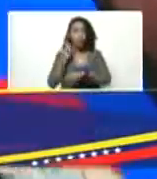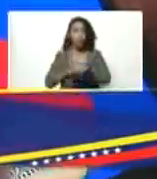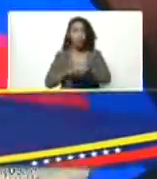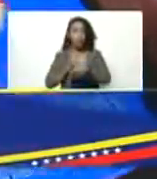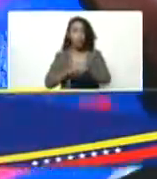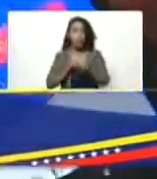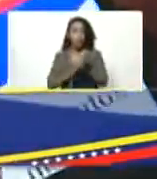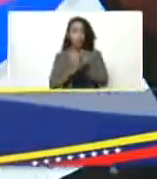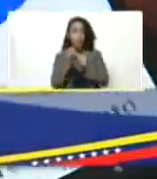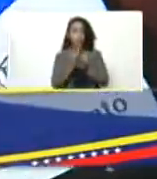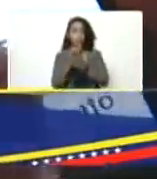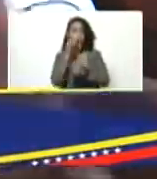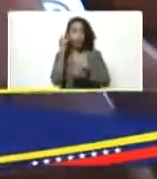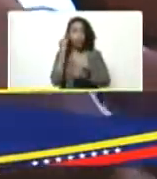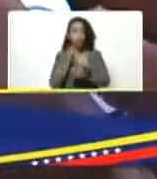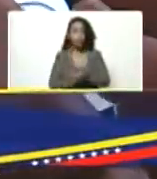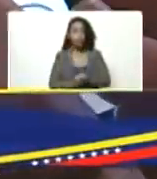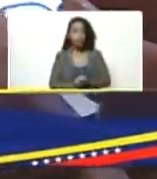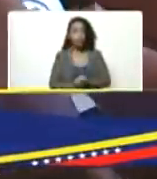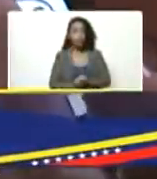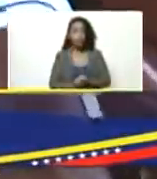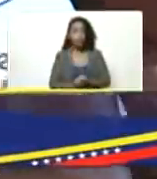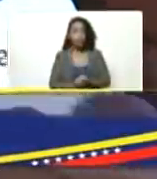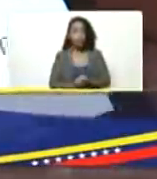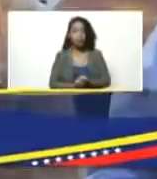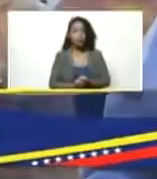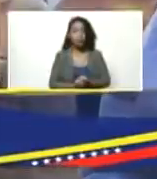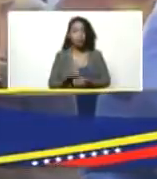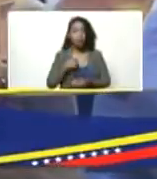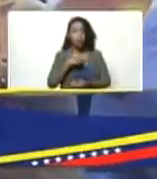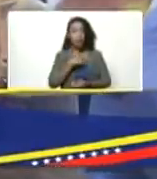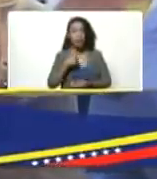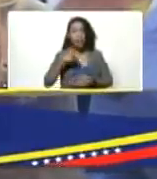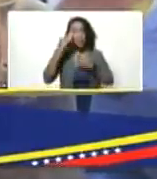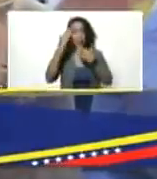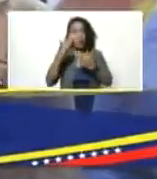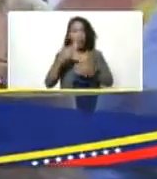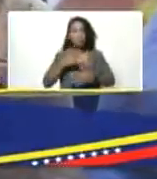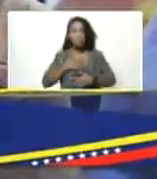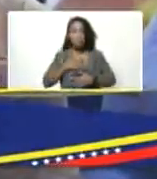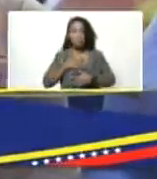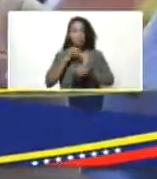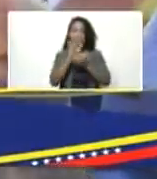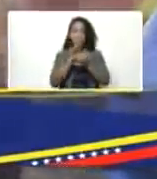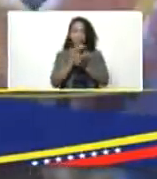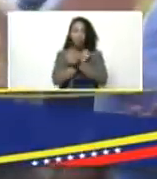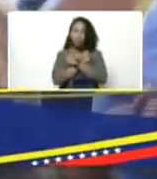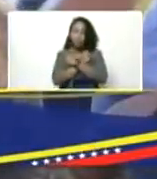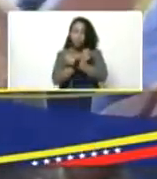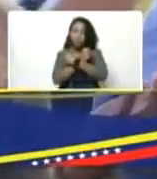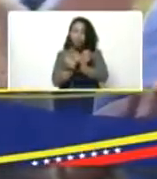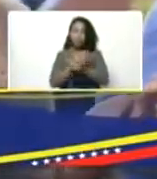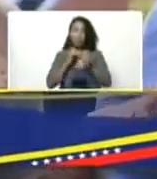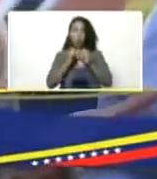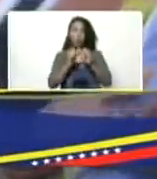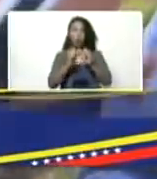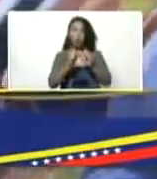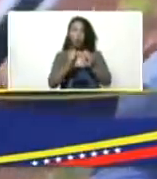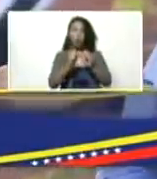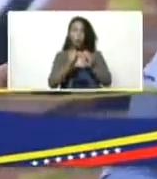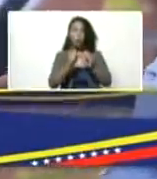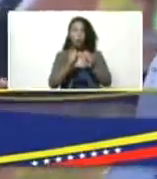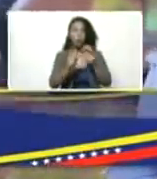los emprendedores. Quería saludarlo, expresarle mis afectos y bueno, continuó